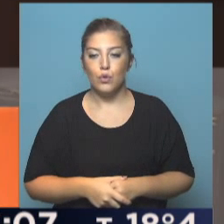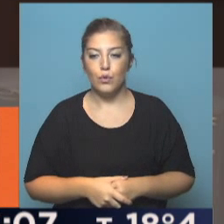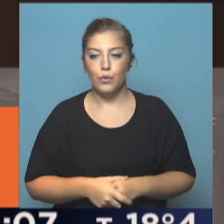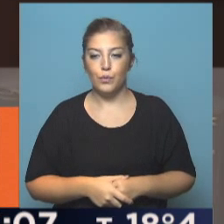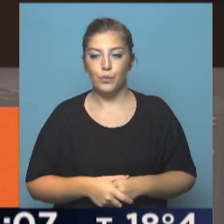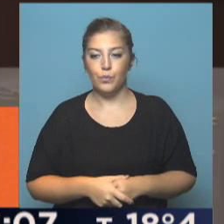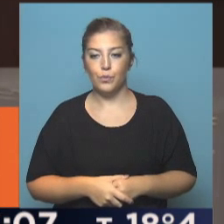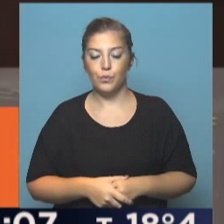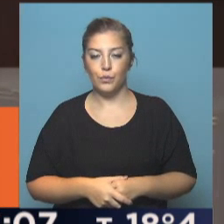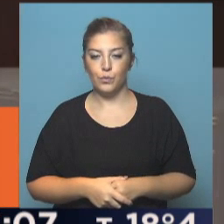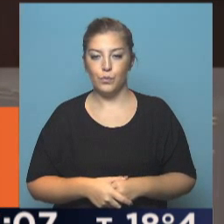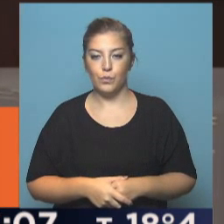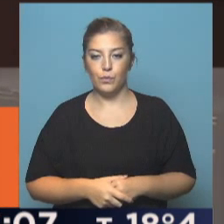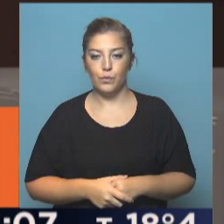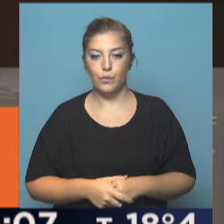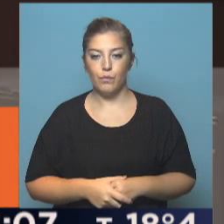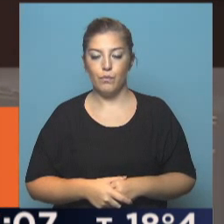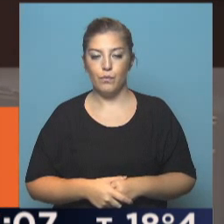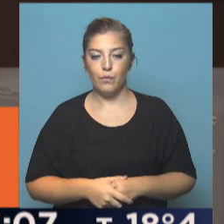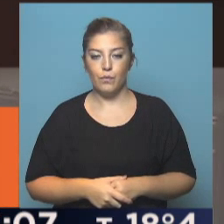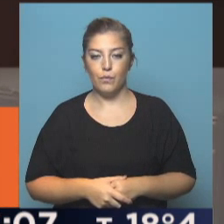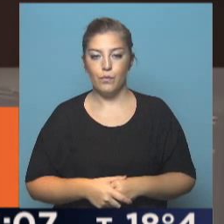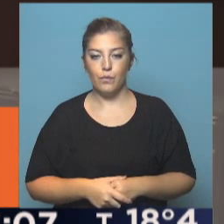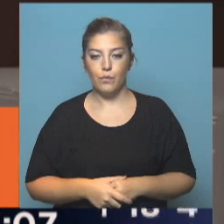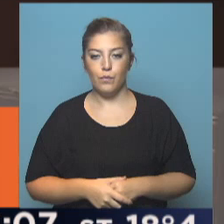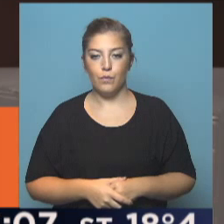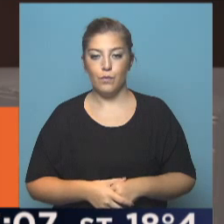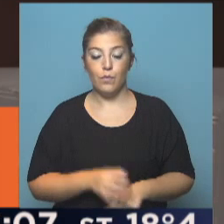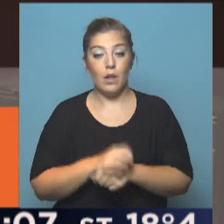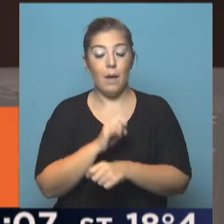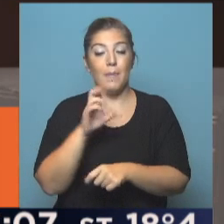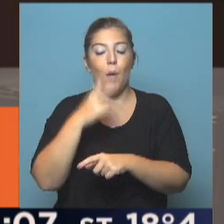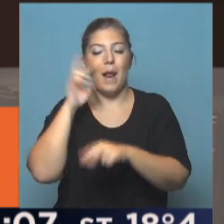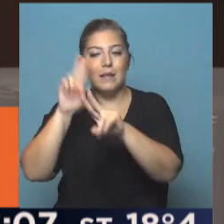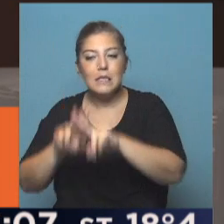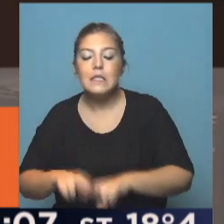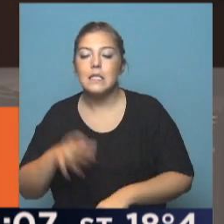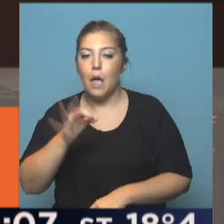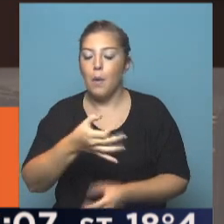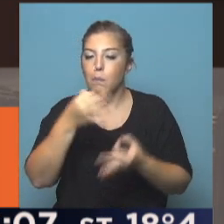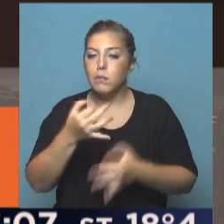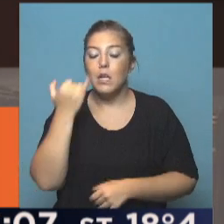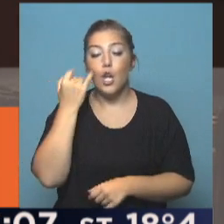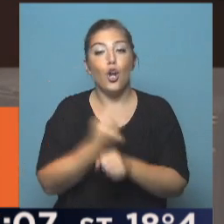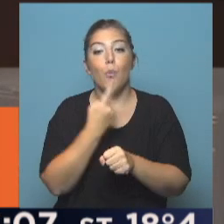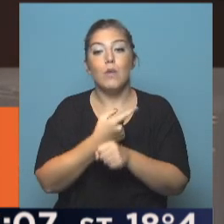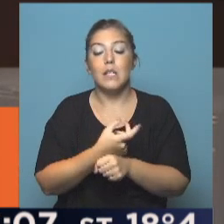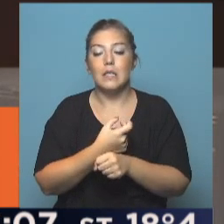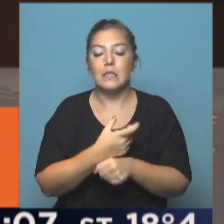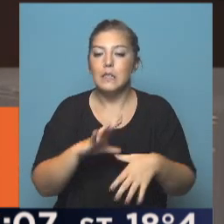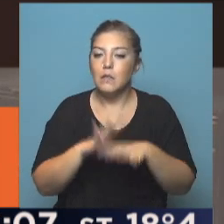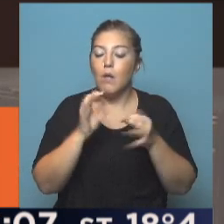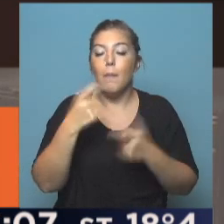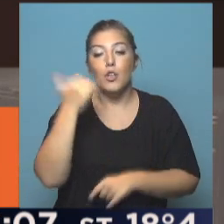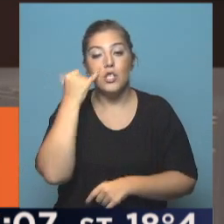que había enviado la doctora a los efectos de periciar y no le puedo decir lo que salió, pero sí que